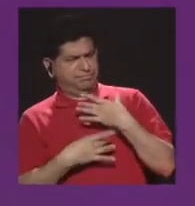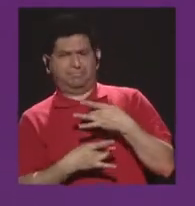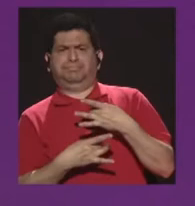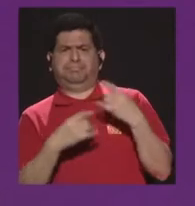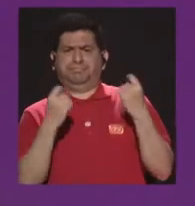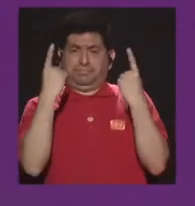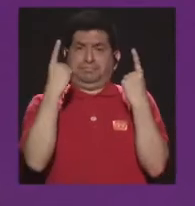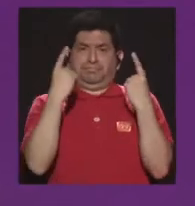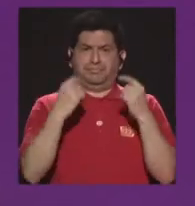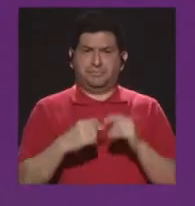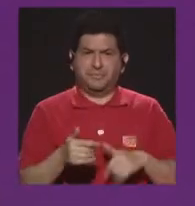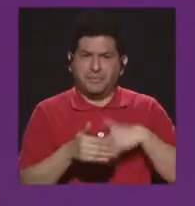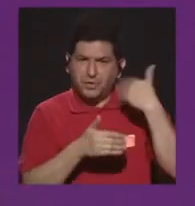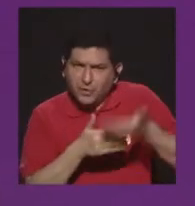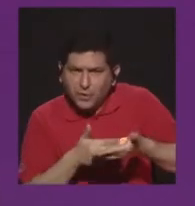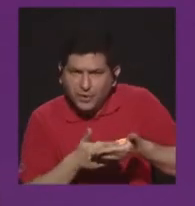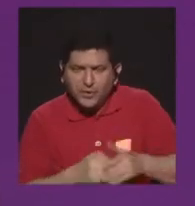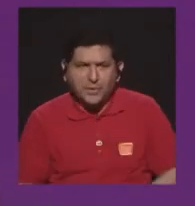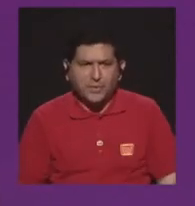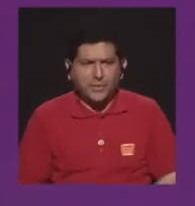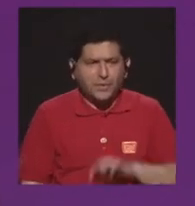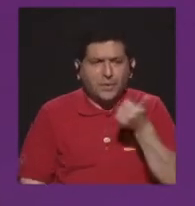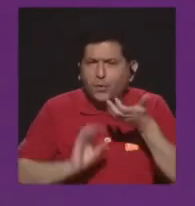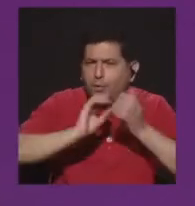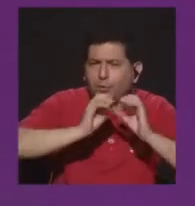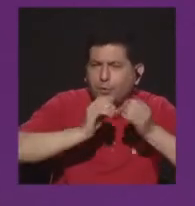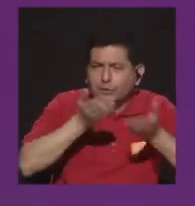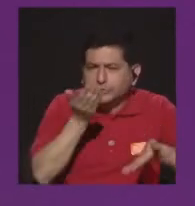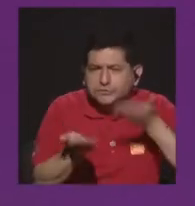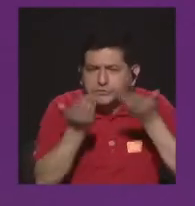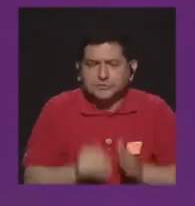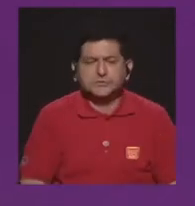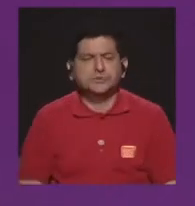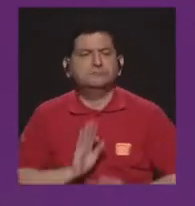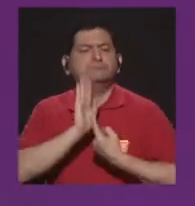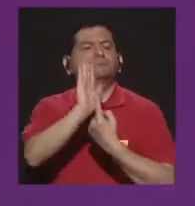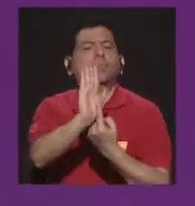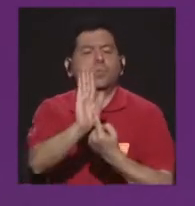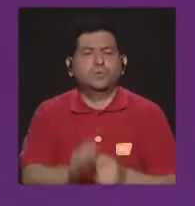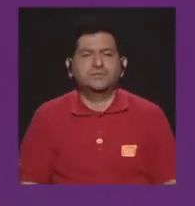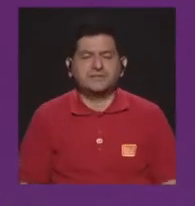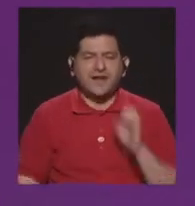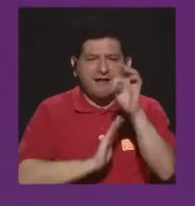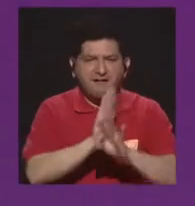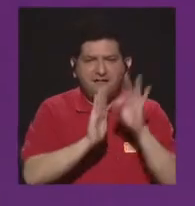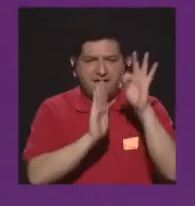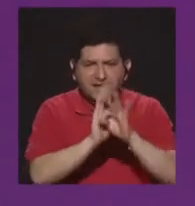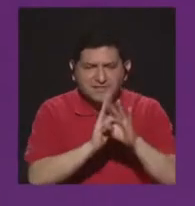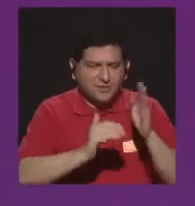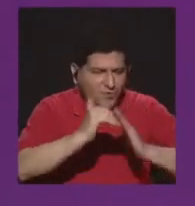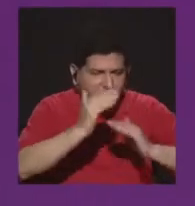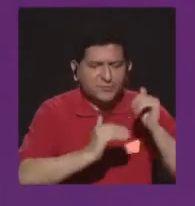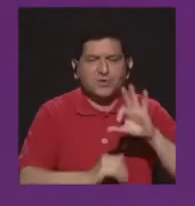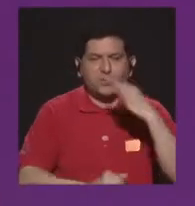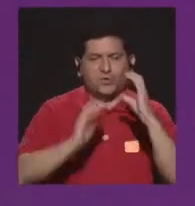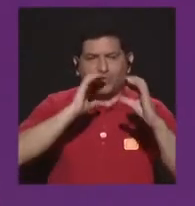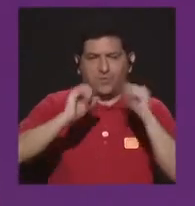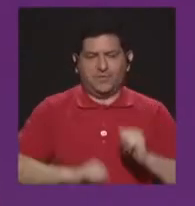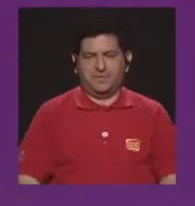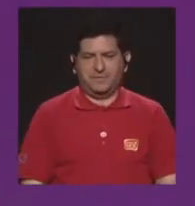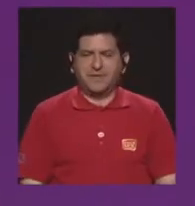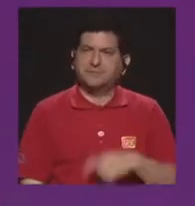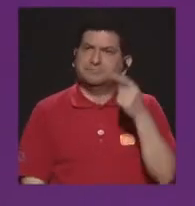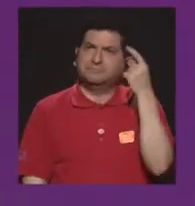atención. Después, otros datos, digamos, que dan cuenta de lo que es la estereotipación en los medios de comunicación,